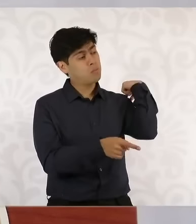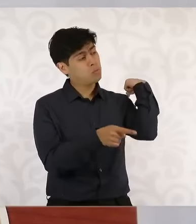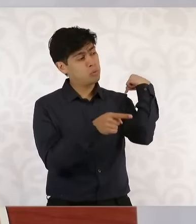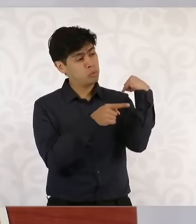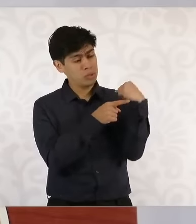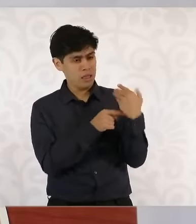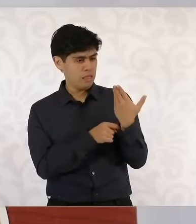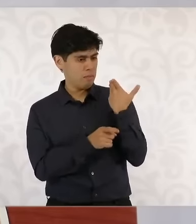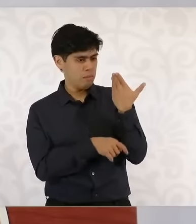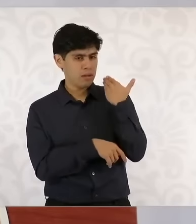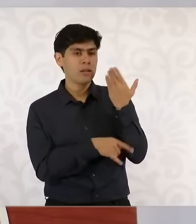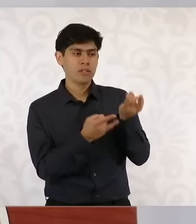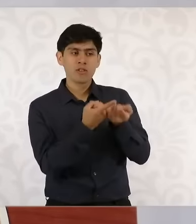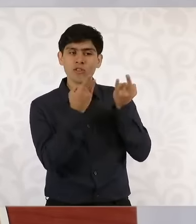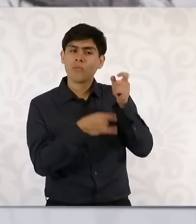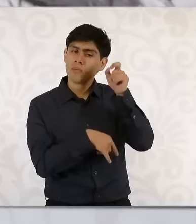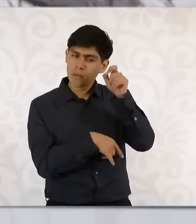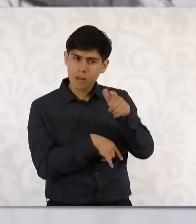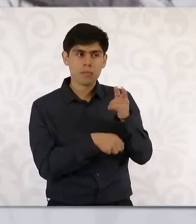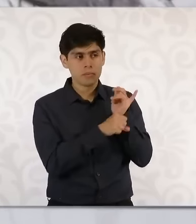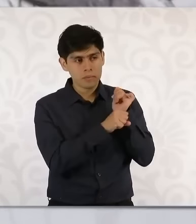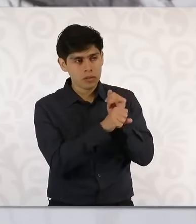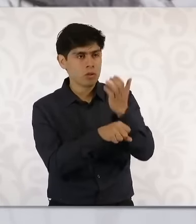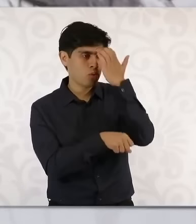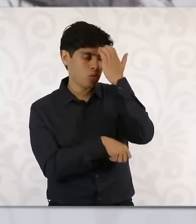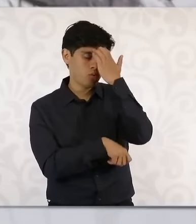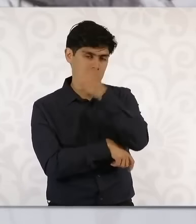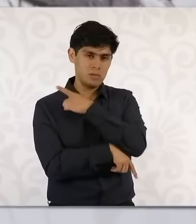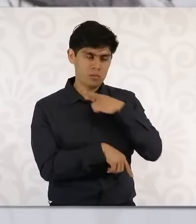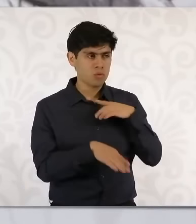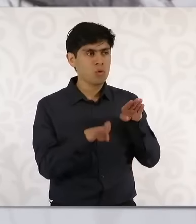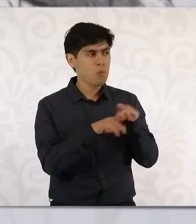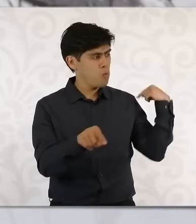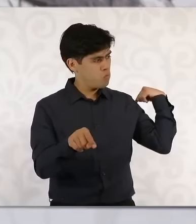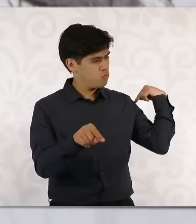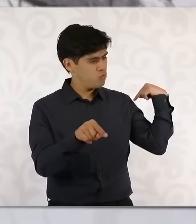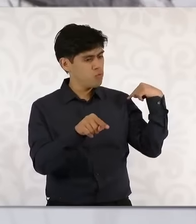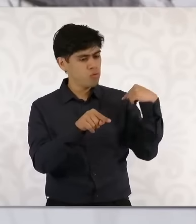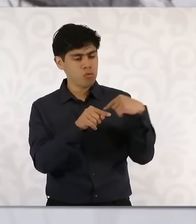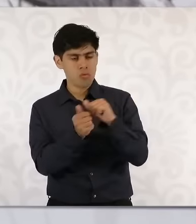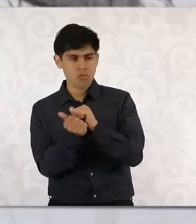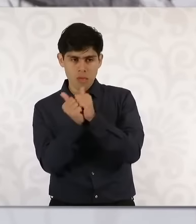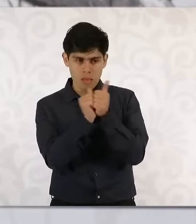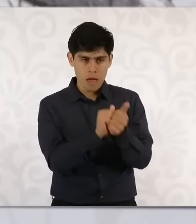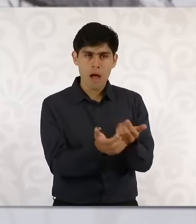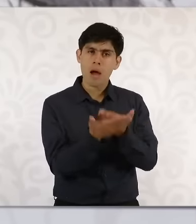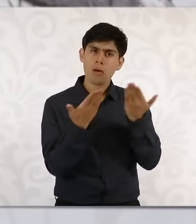que se llegó al momento actual? ¿Cómo llegamos a este periodo de transformación?